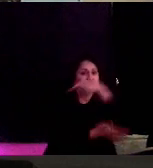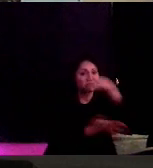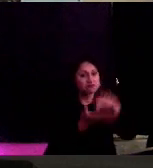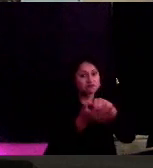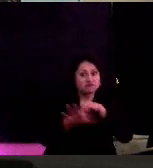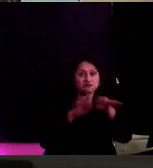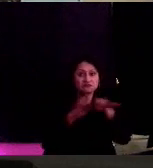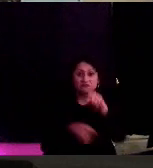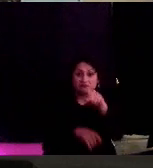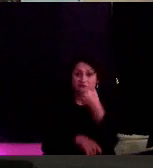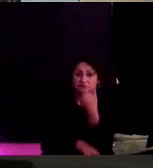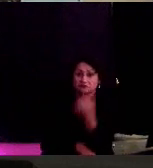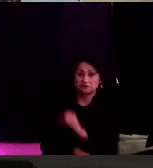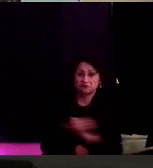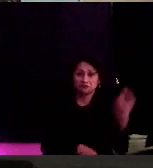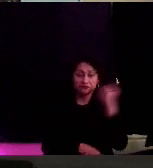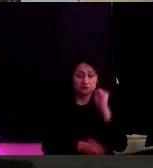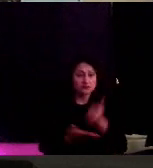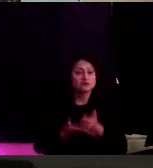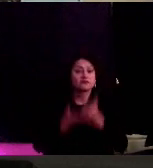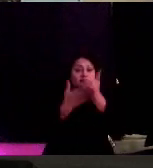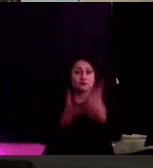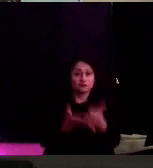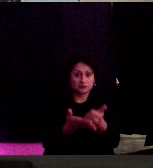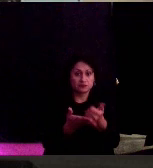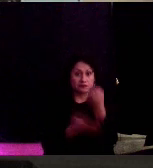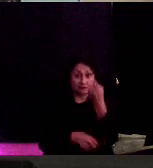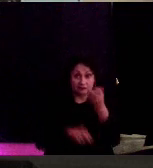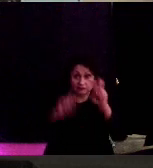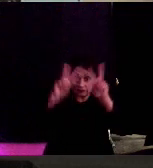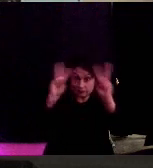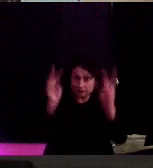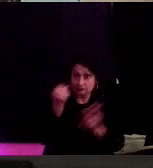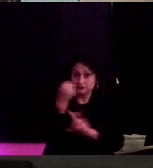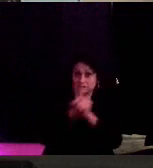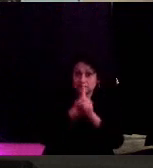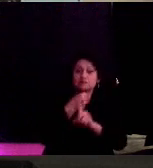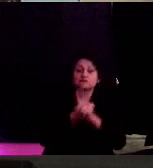sabes hacer, esto es un problema que